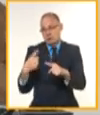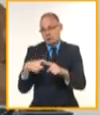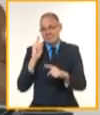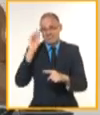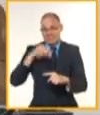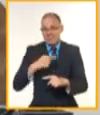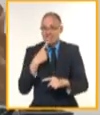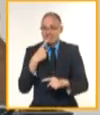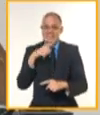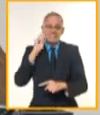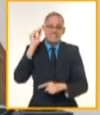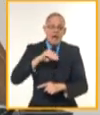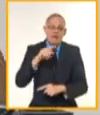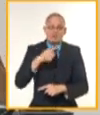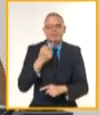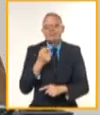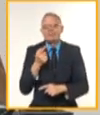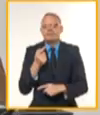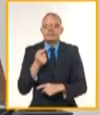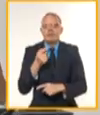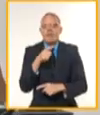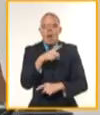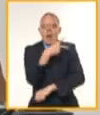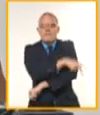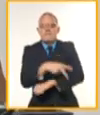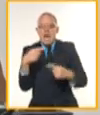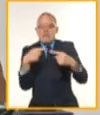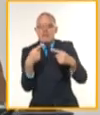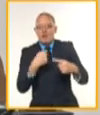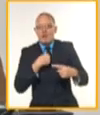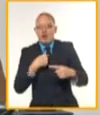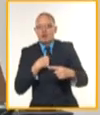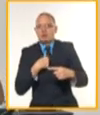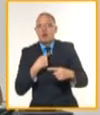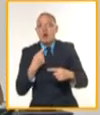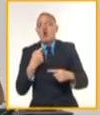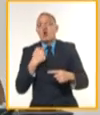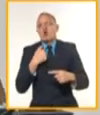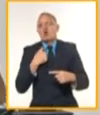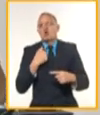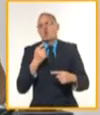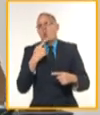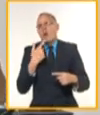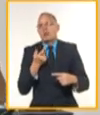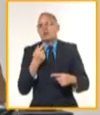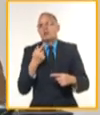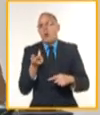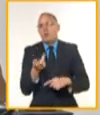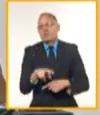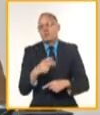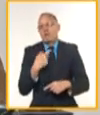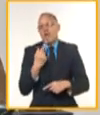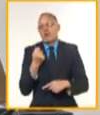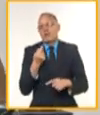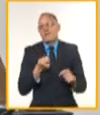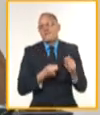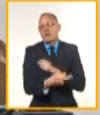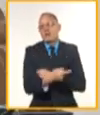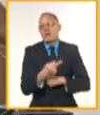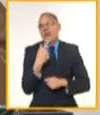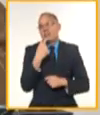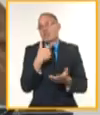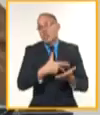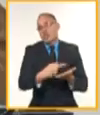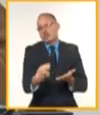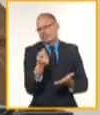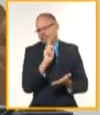enemigos por el gobierno de Washington, pero a la larga es un recorte muy profundo, Randy, que se lo van a sentir otras organizaciones no